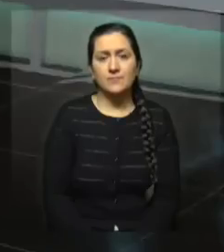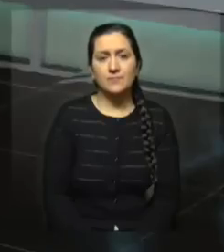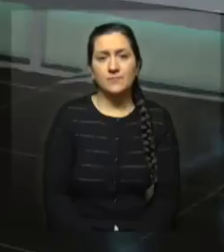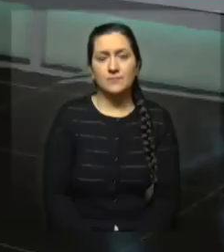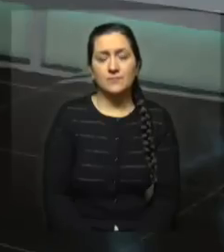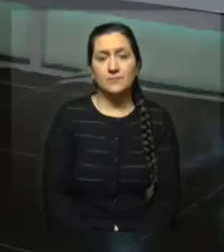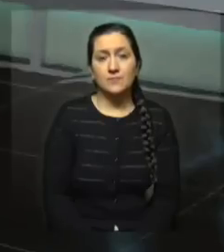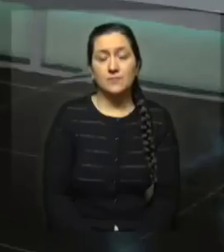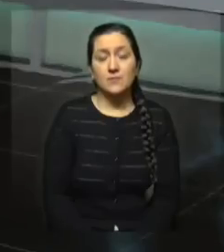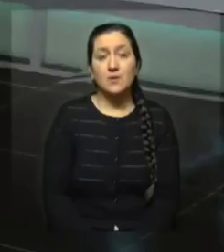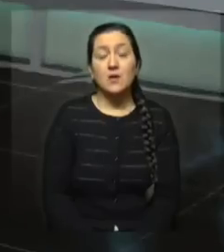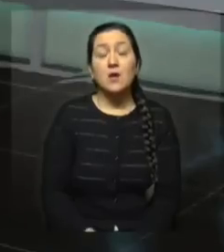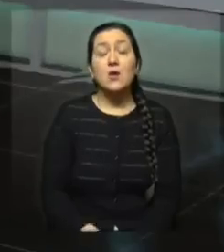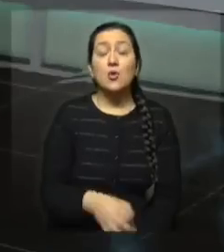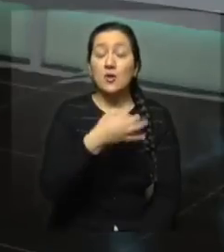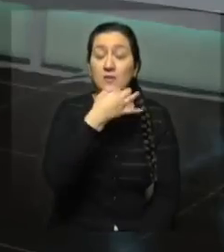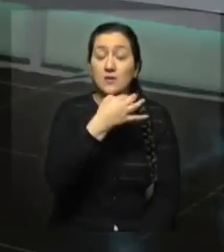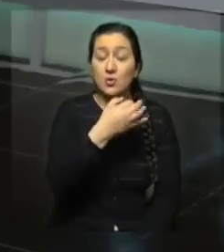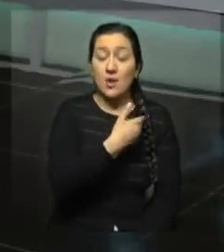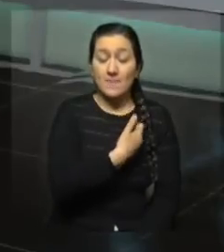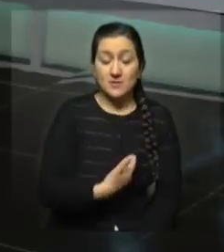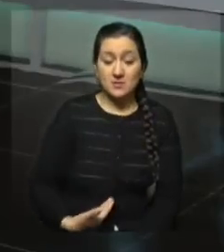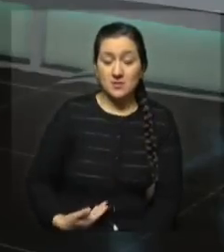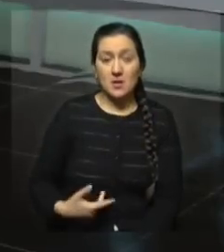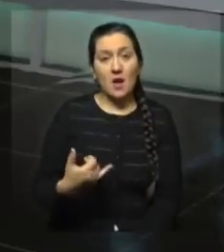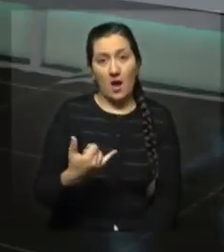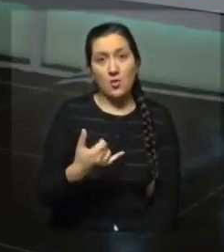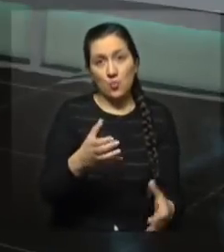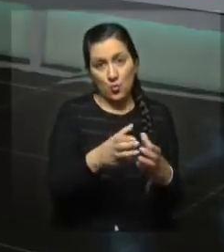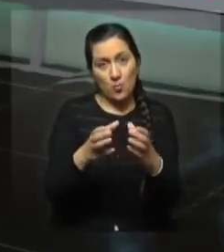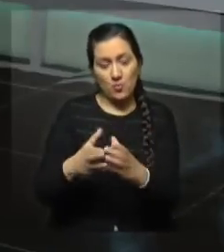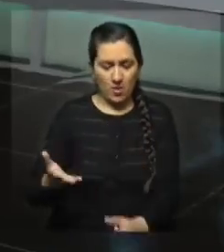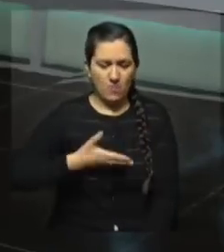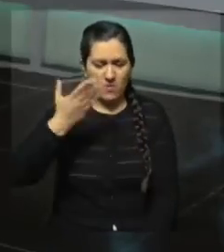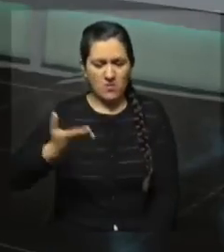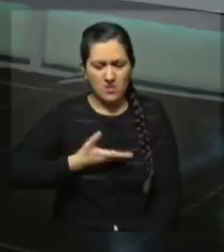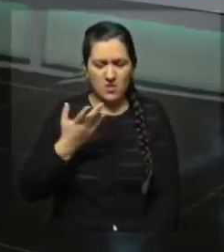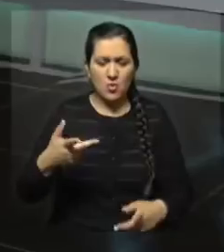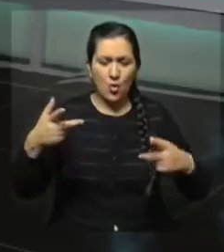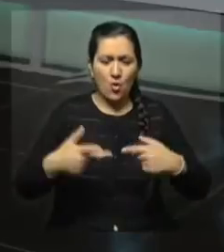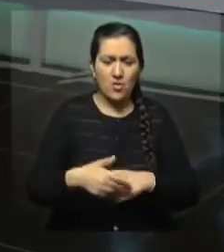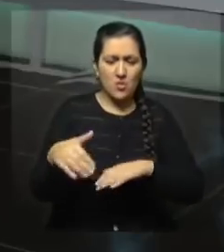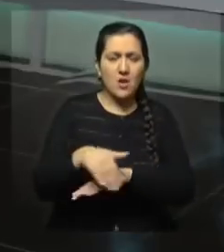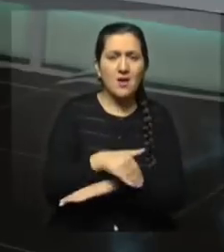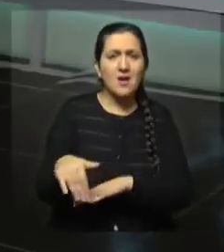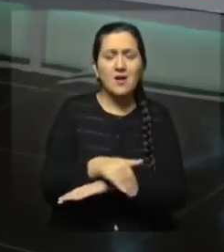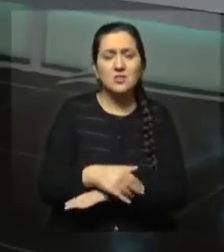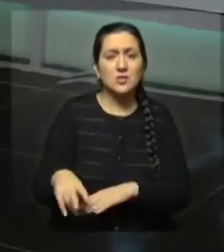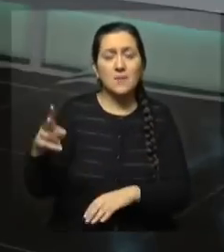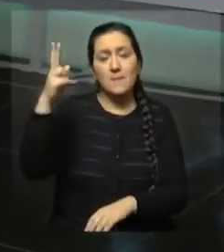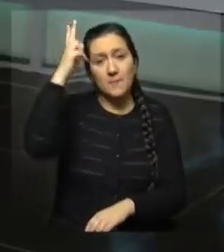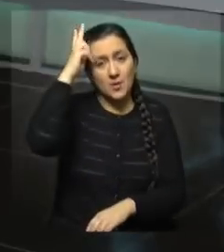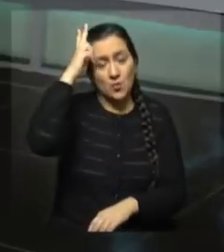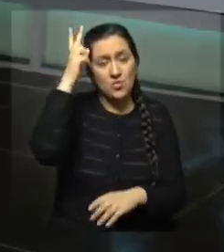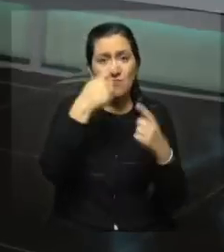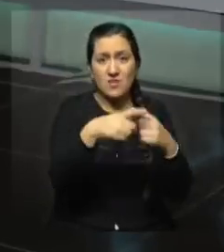pero su mensaje de la nueva mandataria grupos que están protestando cortando las calles de Perú en varias